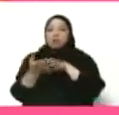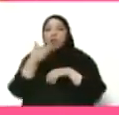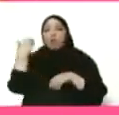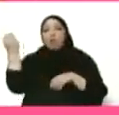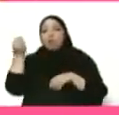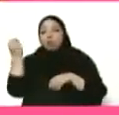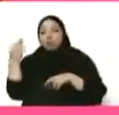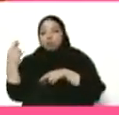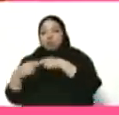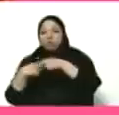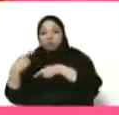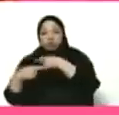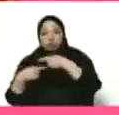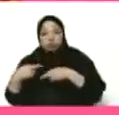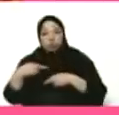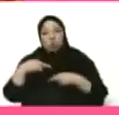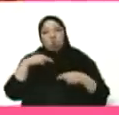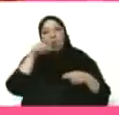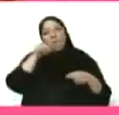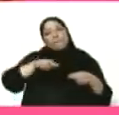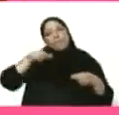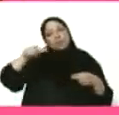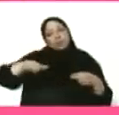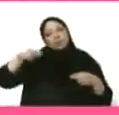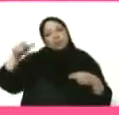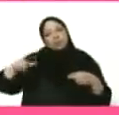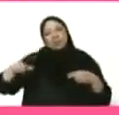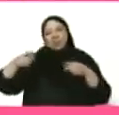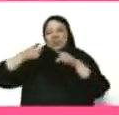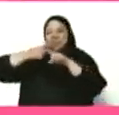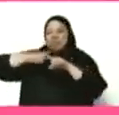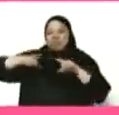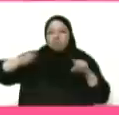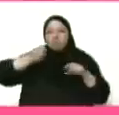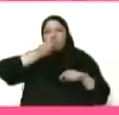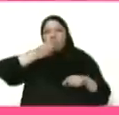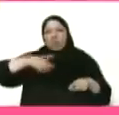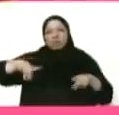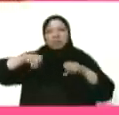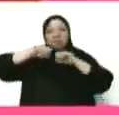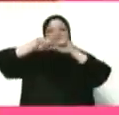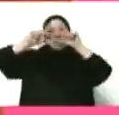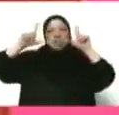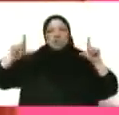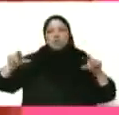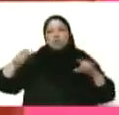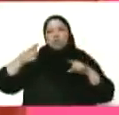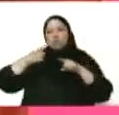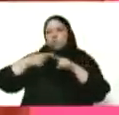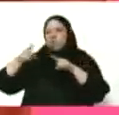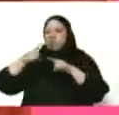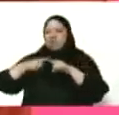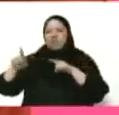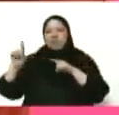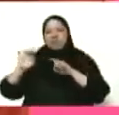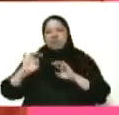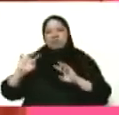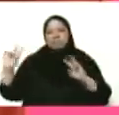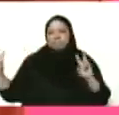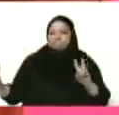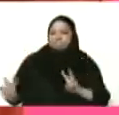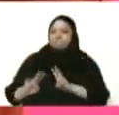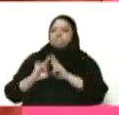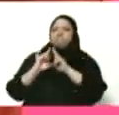juventud revolucionaria, bueno, son extraordinariamente más grandes que cualquier detalle que se consiga.